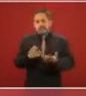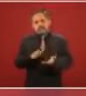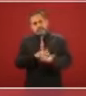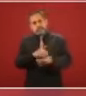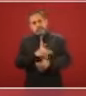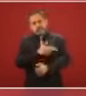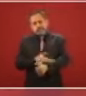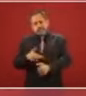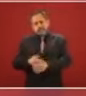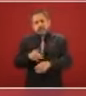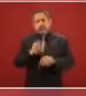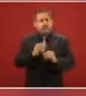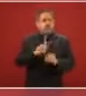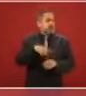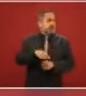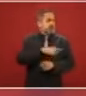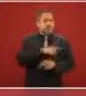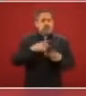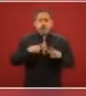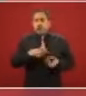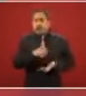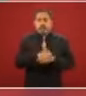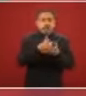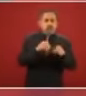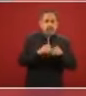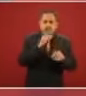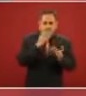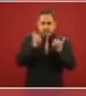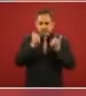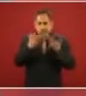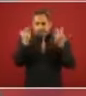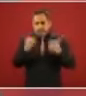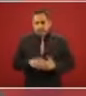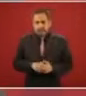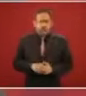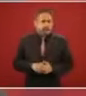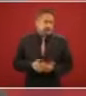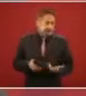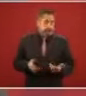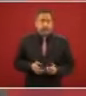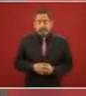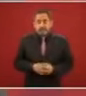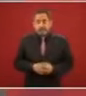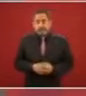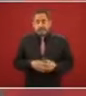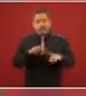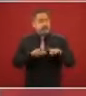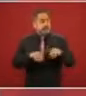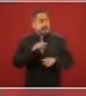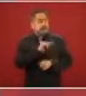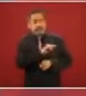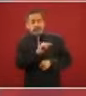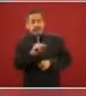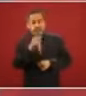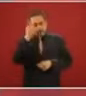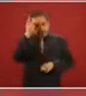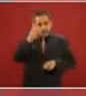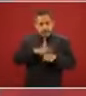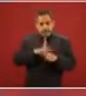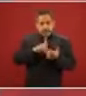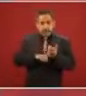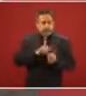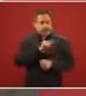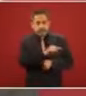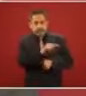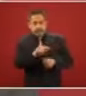burocrático o por falta de personal. A veces también los directores de las áreas,